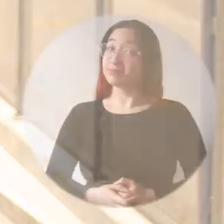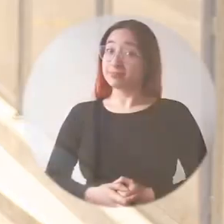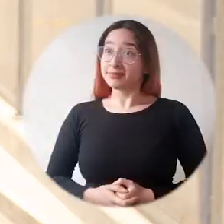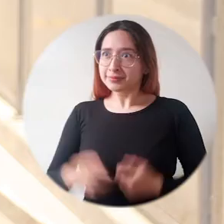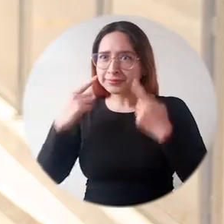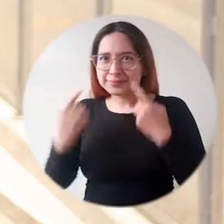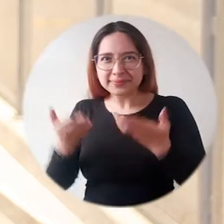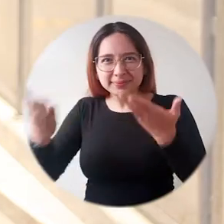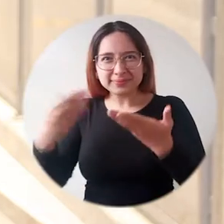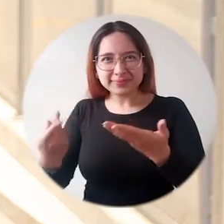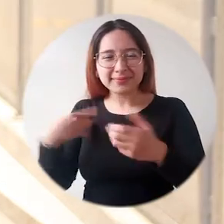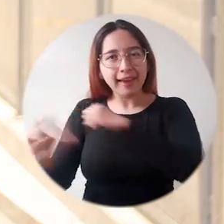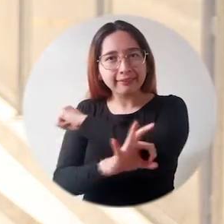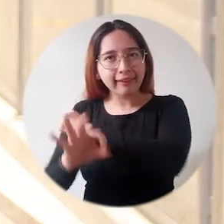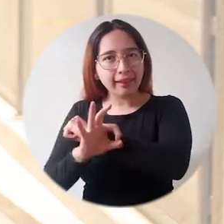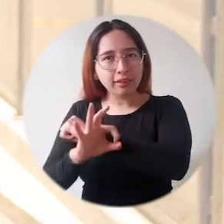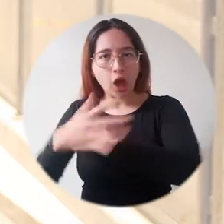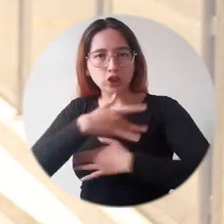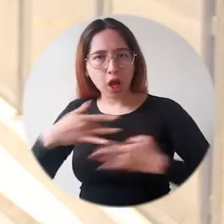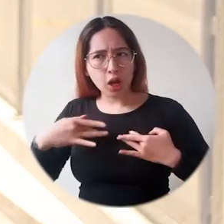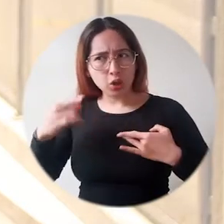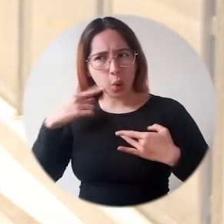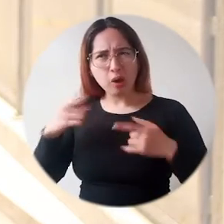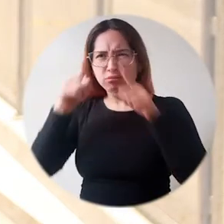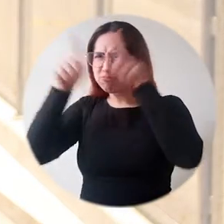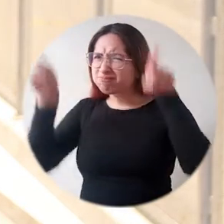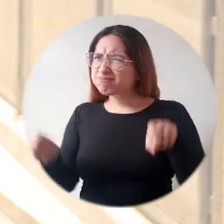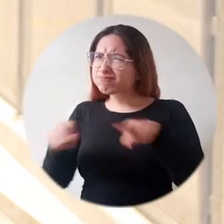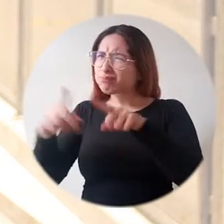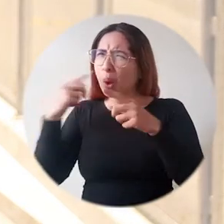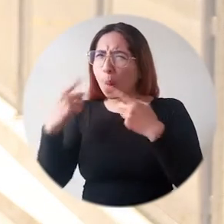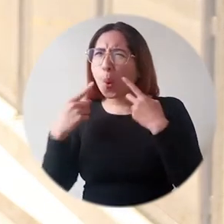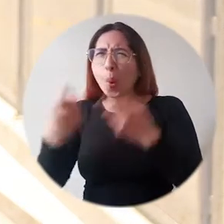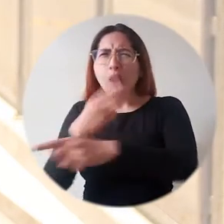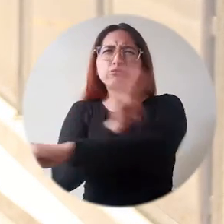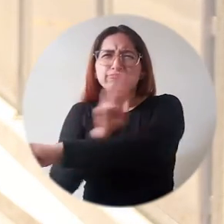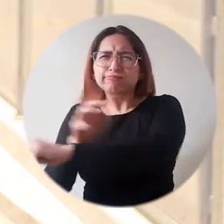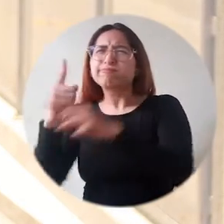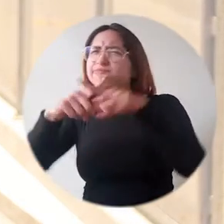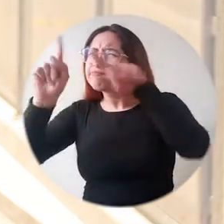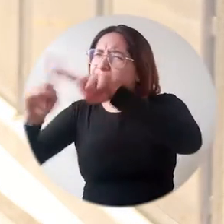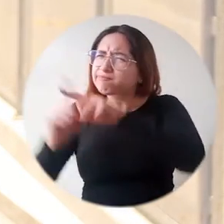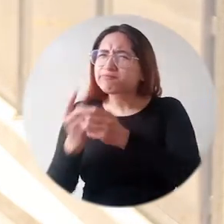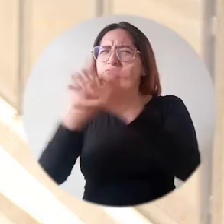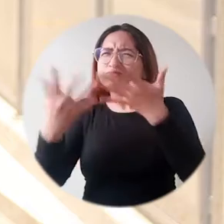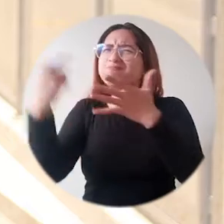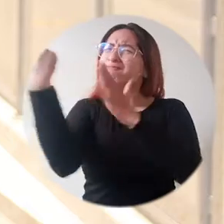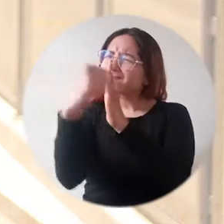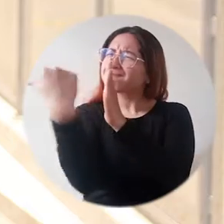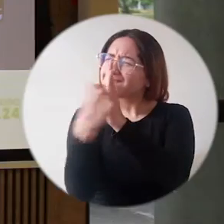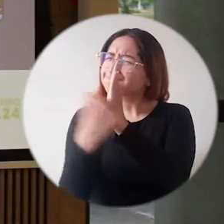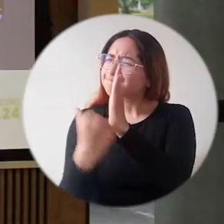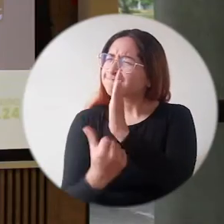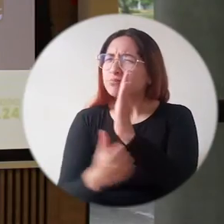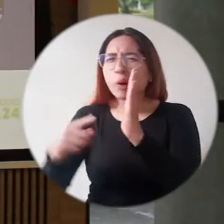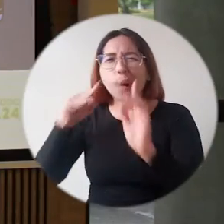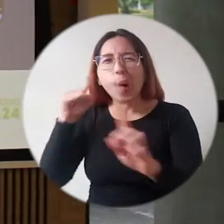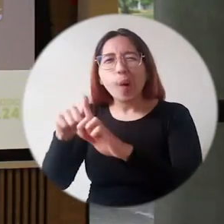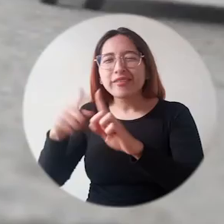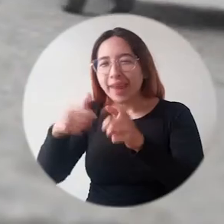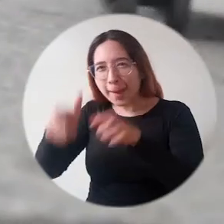plataforma psico salud es una plataforma muy muy compleja allí vamos a encontrar diversas actividades y unidades